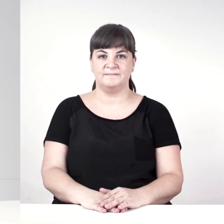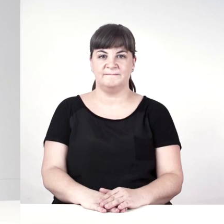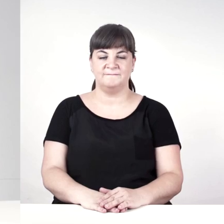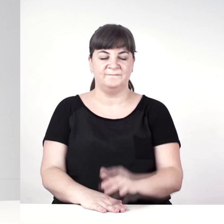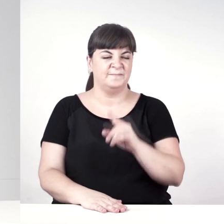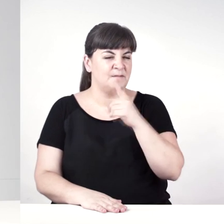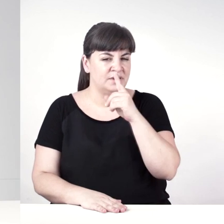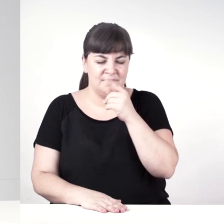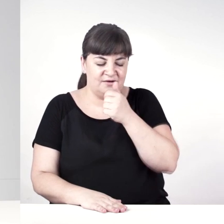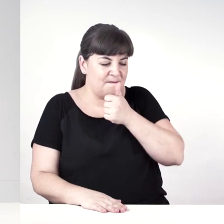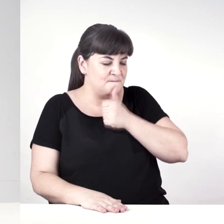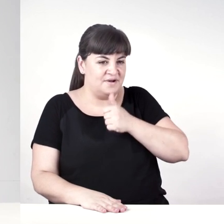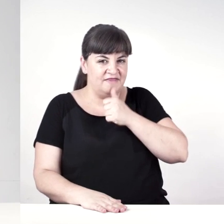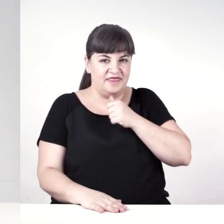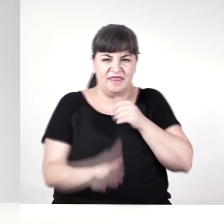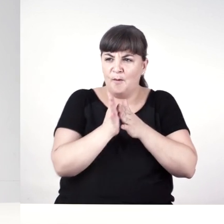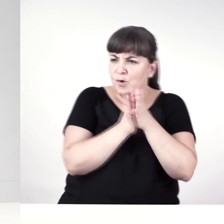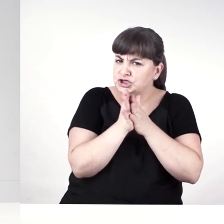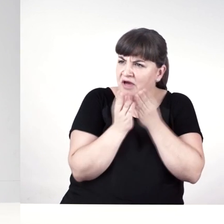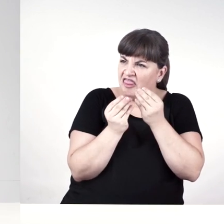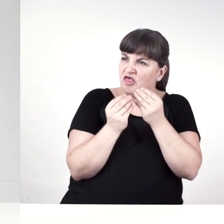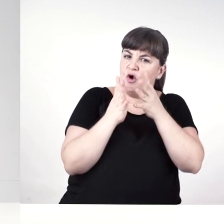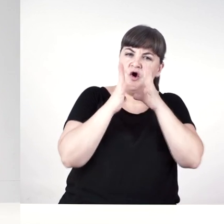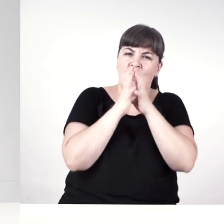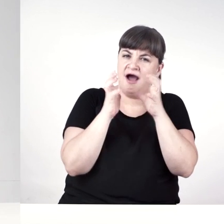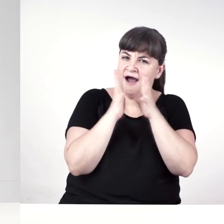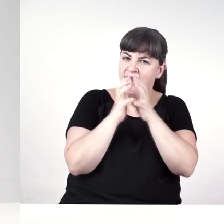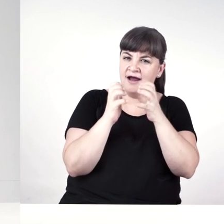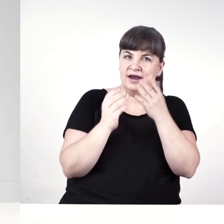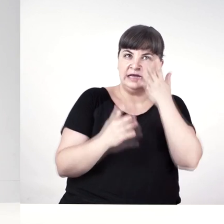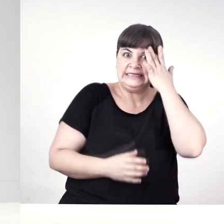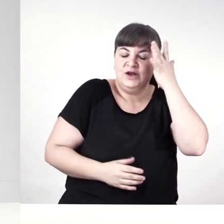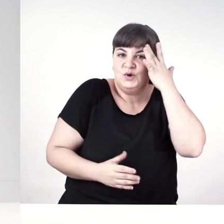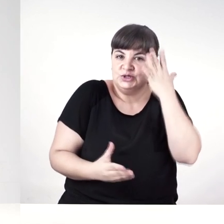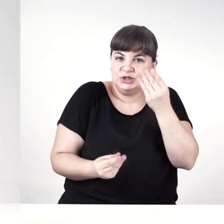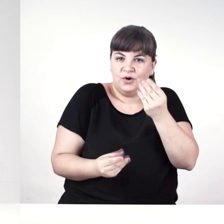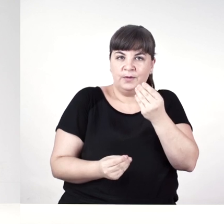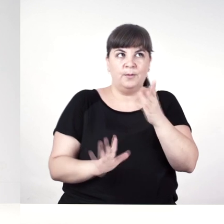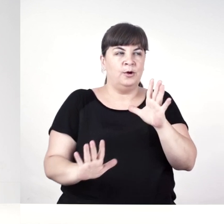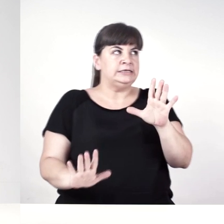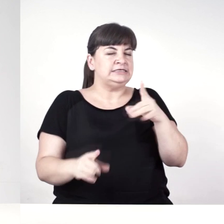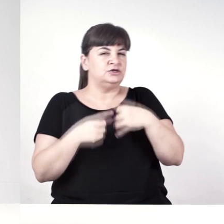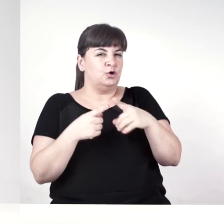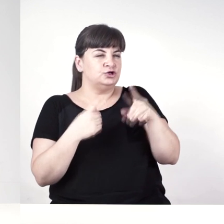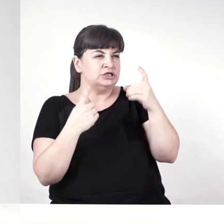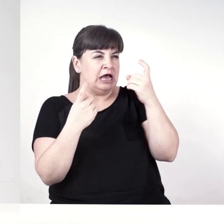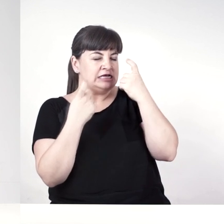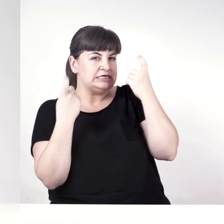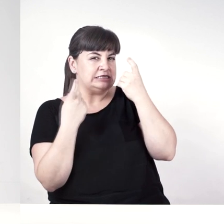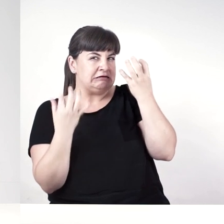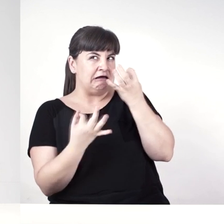La primera, paciencia. Mucha motivación, muchas ganas, mucha ilusión. Pues que te enseña